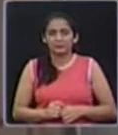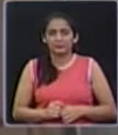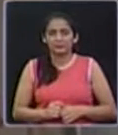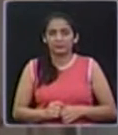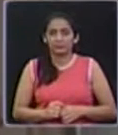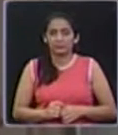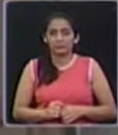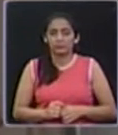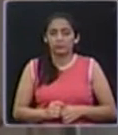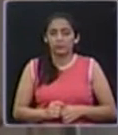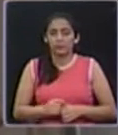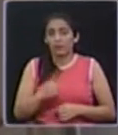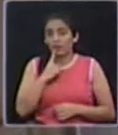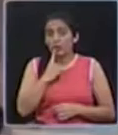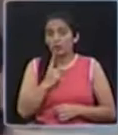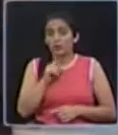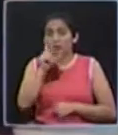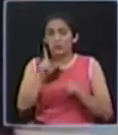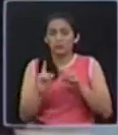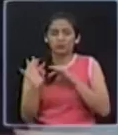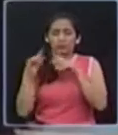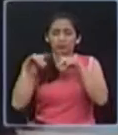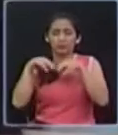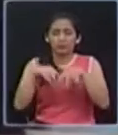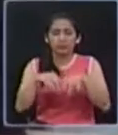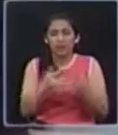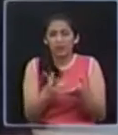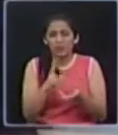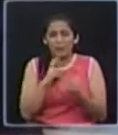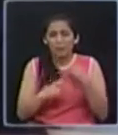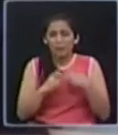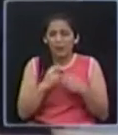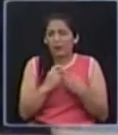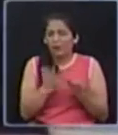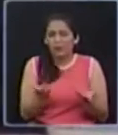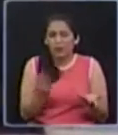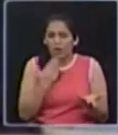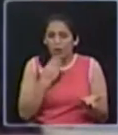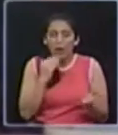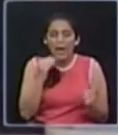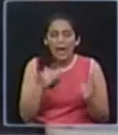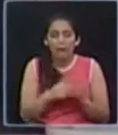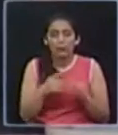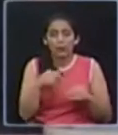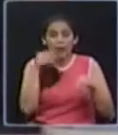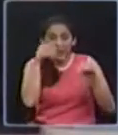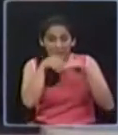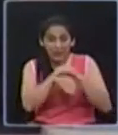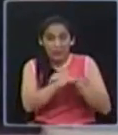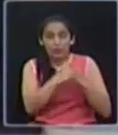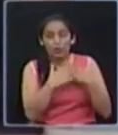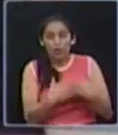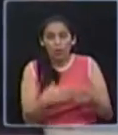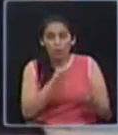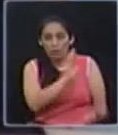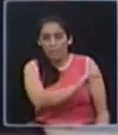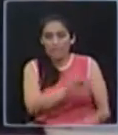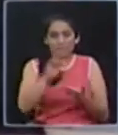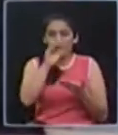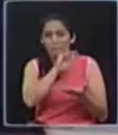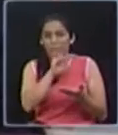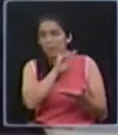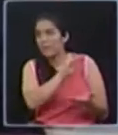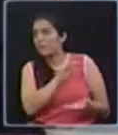el procesamiento de resultados. No podremos evacuar las actas inconsistentes y las actas rezagadas que llegan a la institucionalidad. Para nosotros